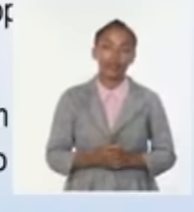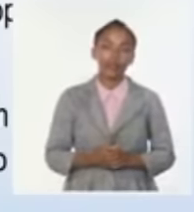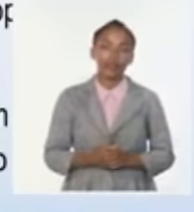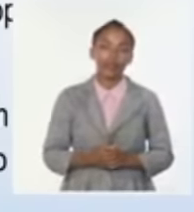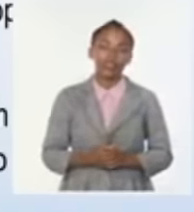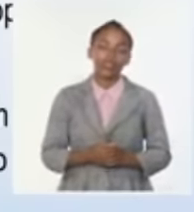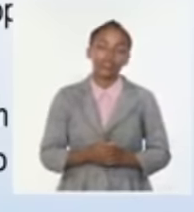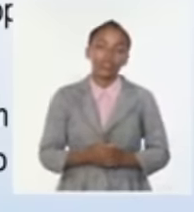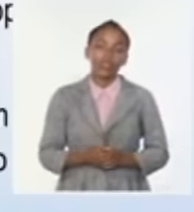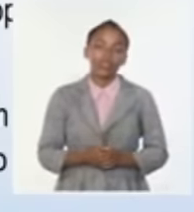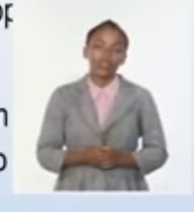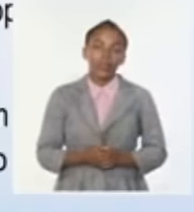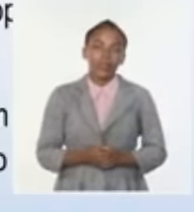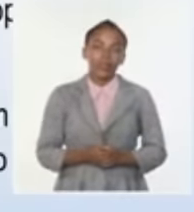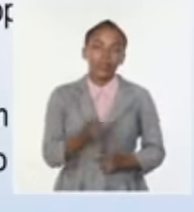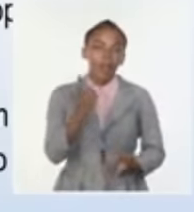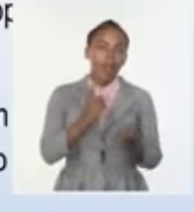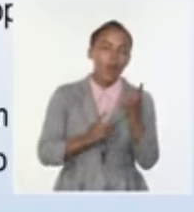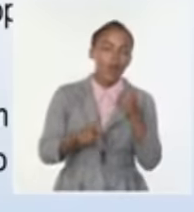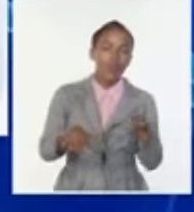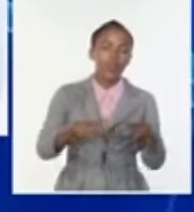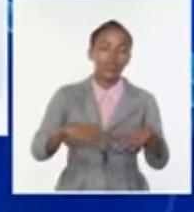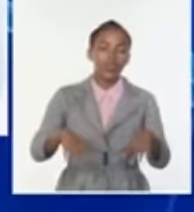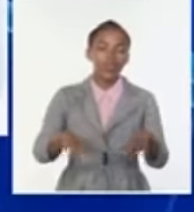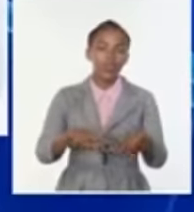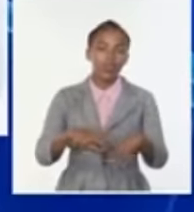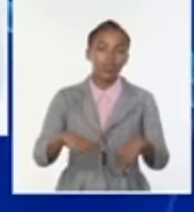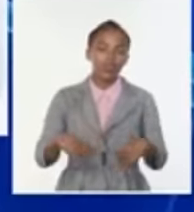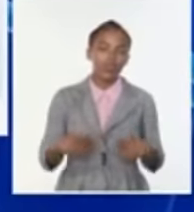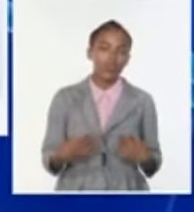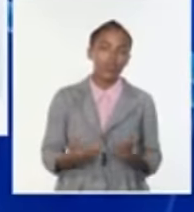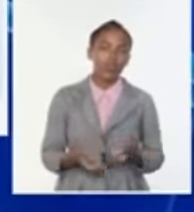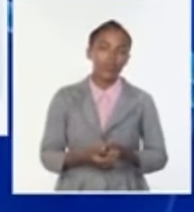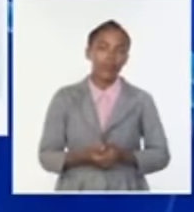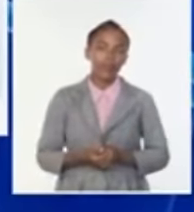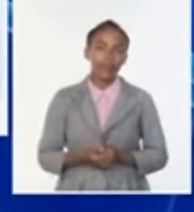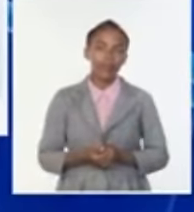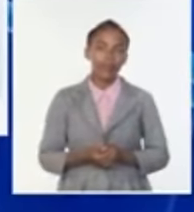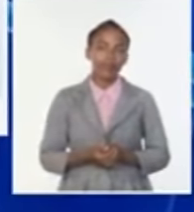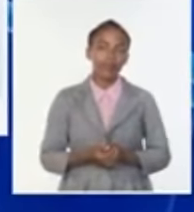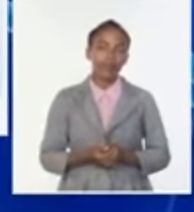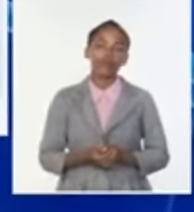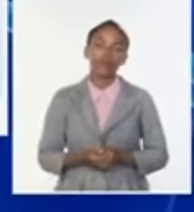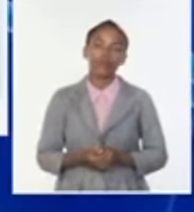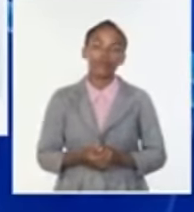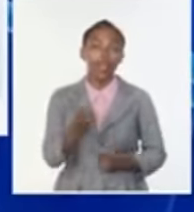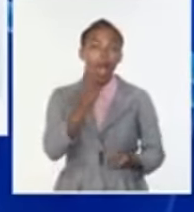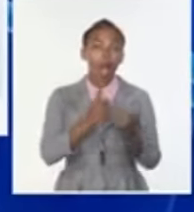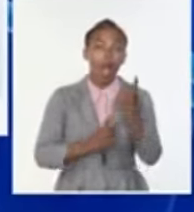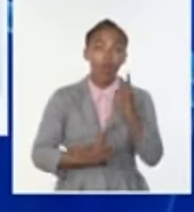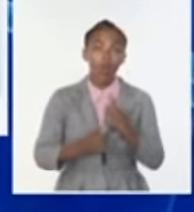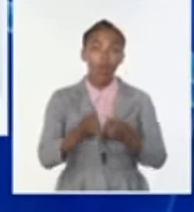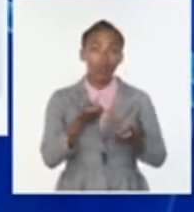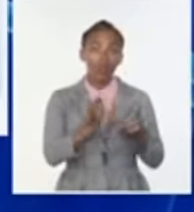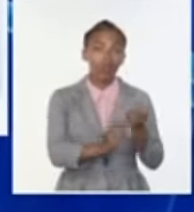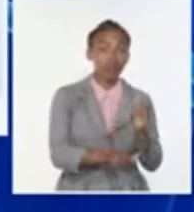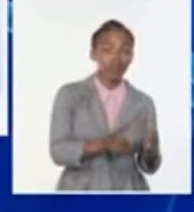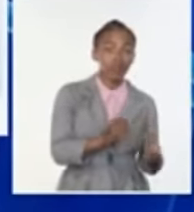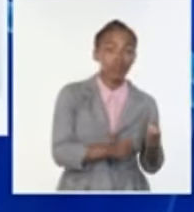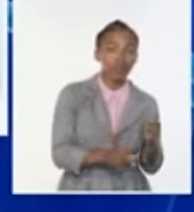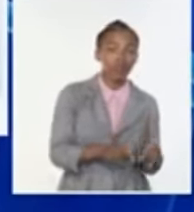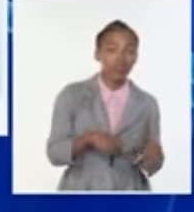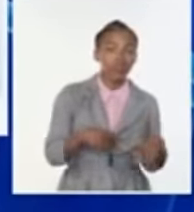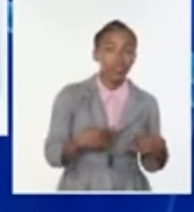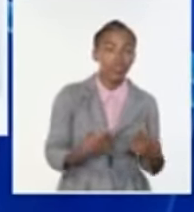casos, por operadores del mercado ilegal de divisas. Algunos proveedores incluso se han montado en